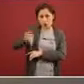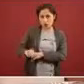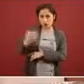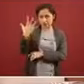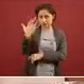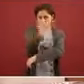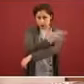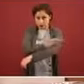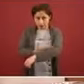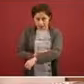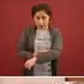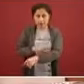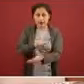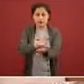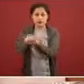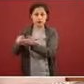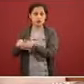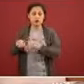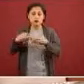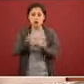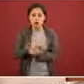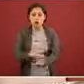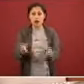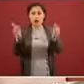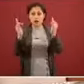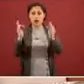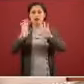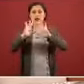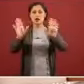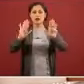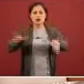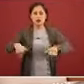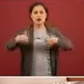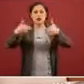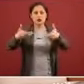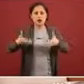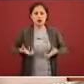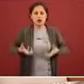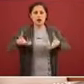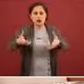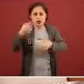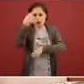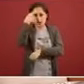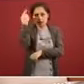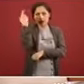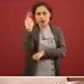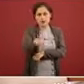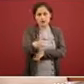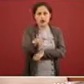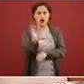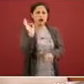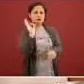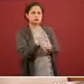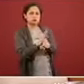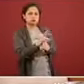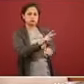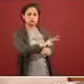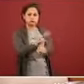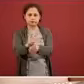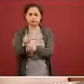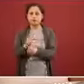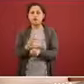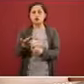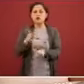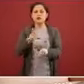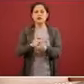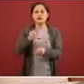Twitter ellos lanzaron que ya están saliendo a las calles, en este caso al resguardo de hospitales del IMSS. Esto va a